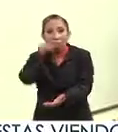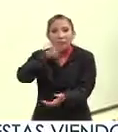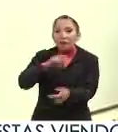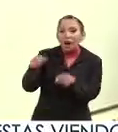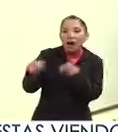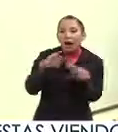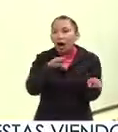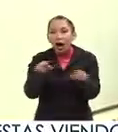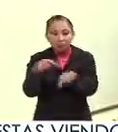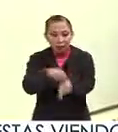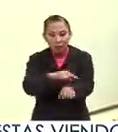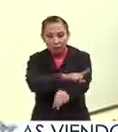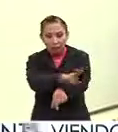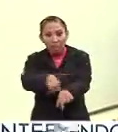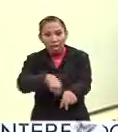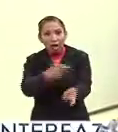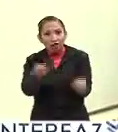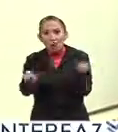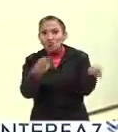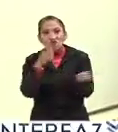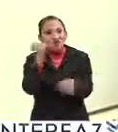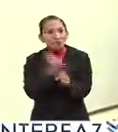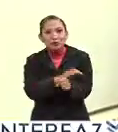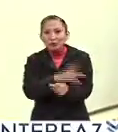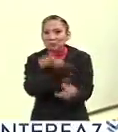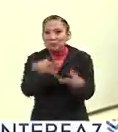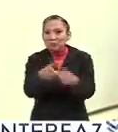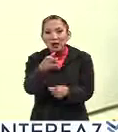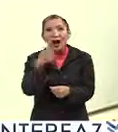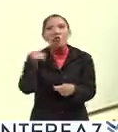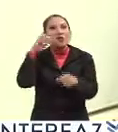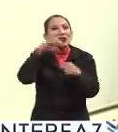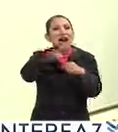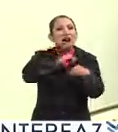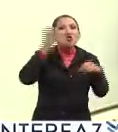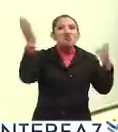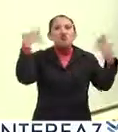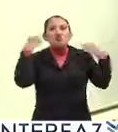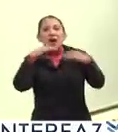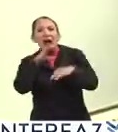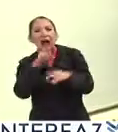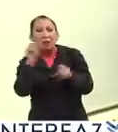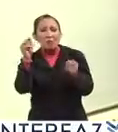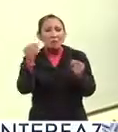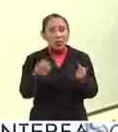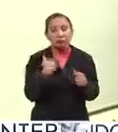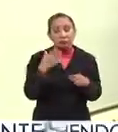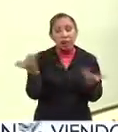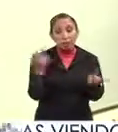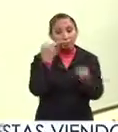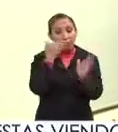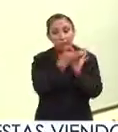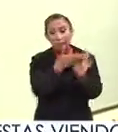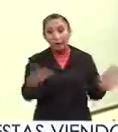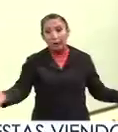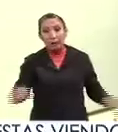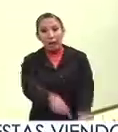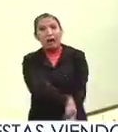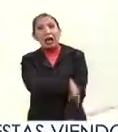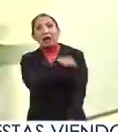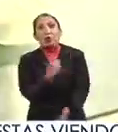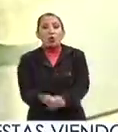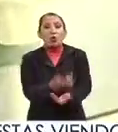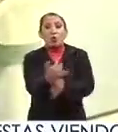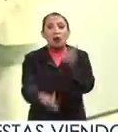árbitros, el tiempo, control del tiempo, no era imposible, la humedad, el calor que estaba haciendo y para mí pues, es un récord, el partido más largo de la